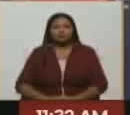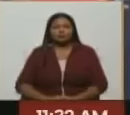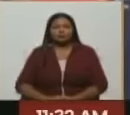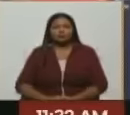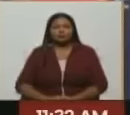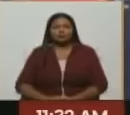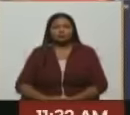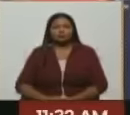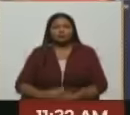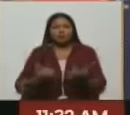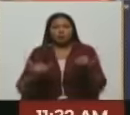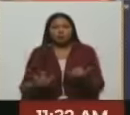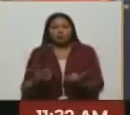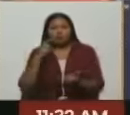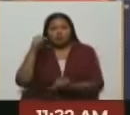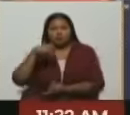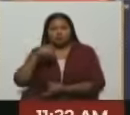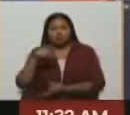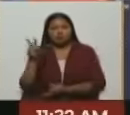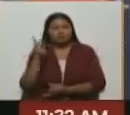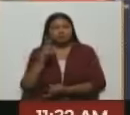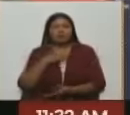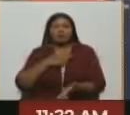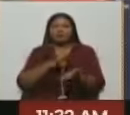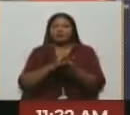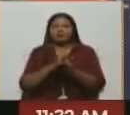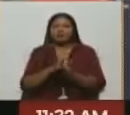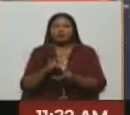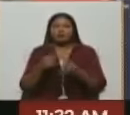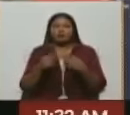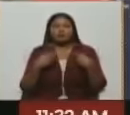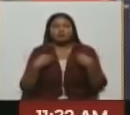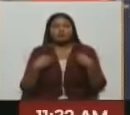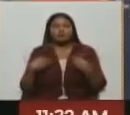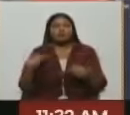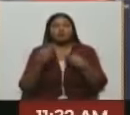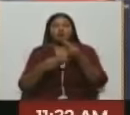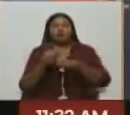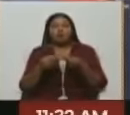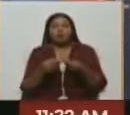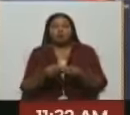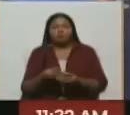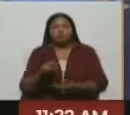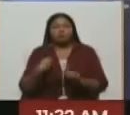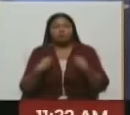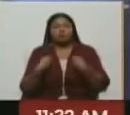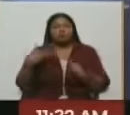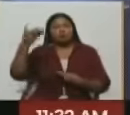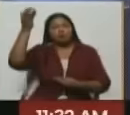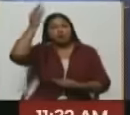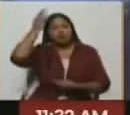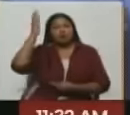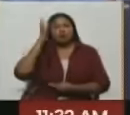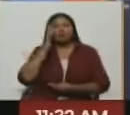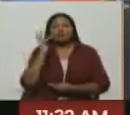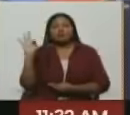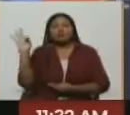Ahorita está por aquí, pero vive como una reina, una princesa en París,